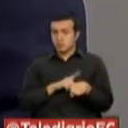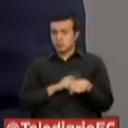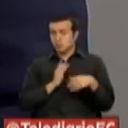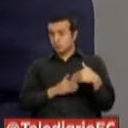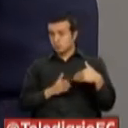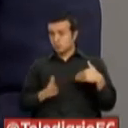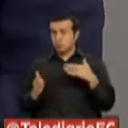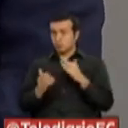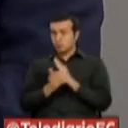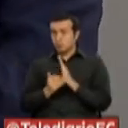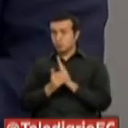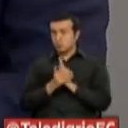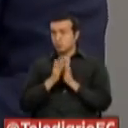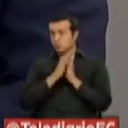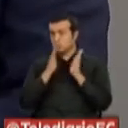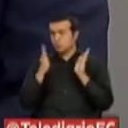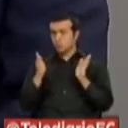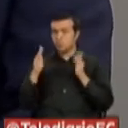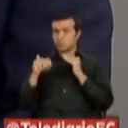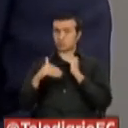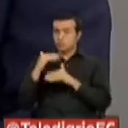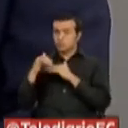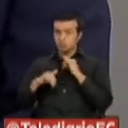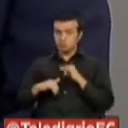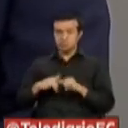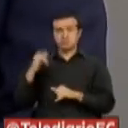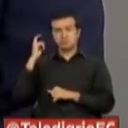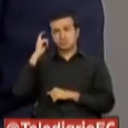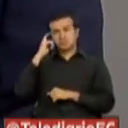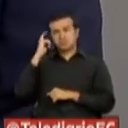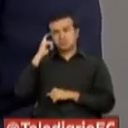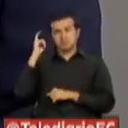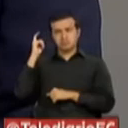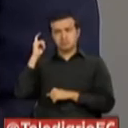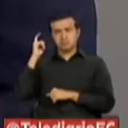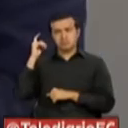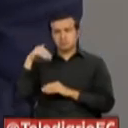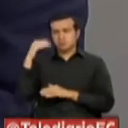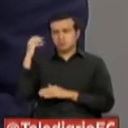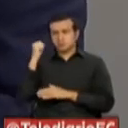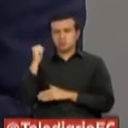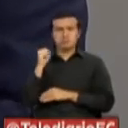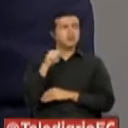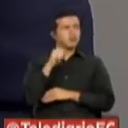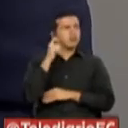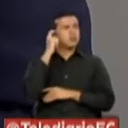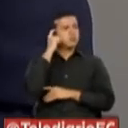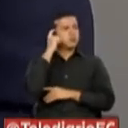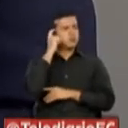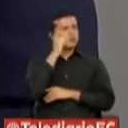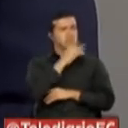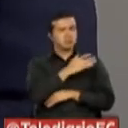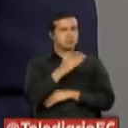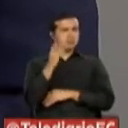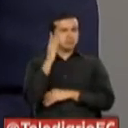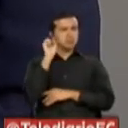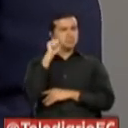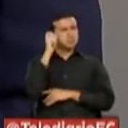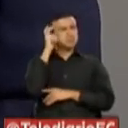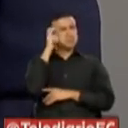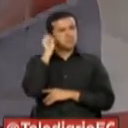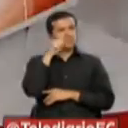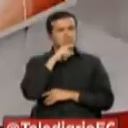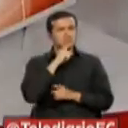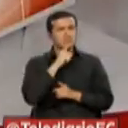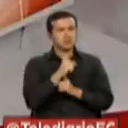capacidad para llevar a cabo este tipo de procesos que llevan a este género de conclusiones? Yo creo que en sí. El tiempo